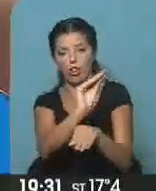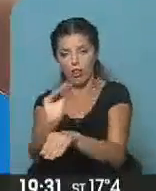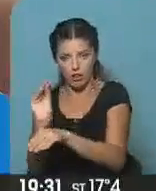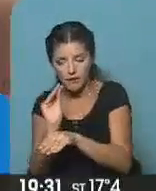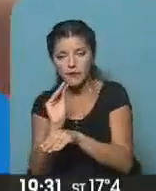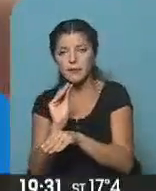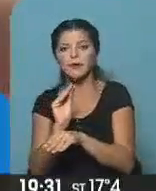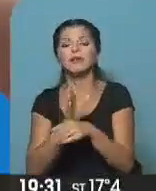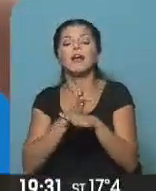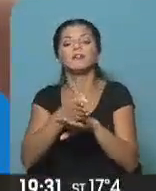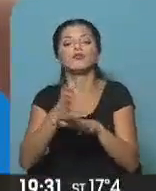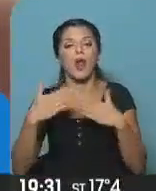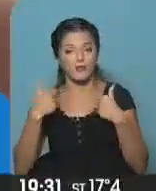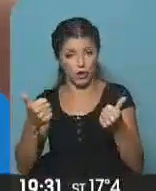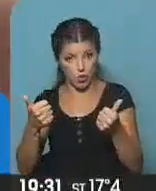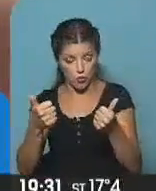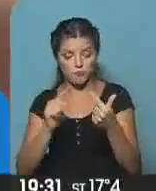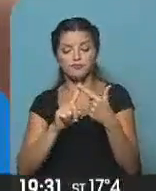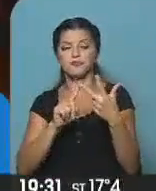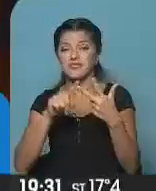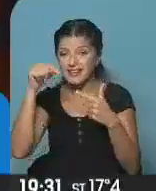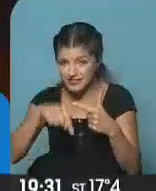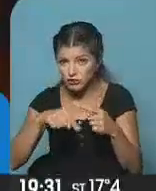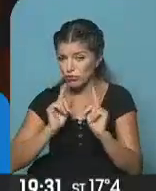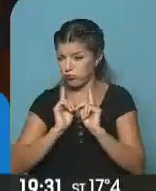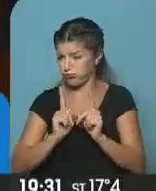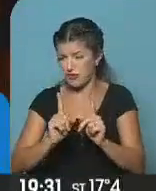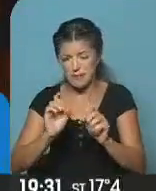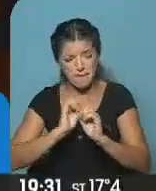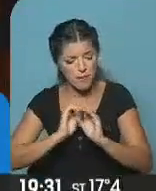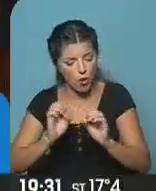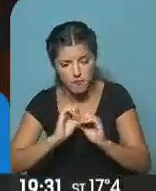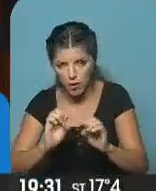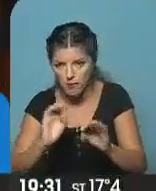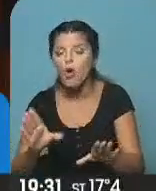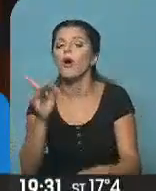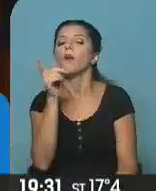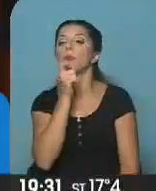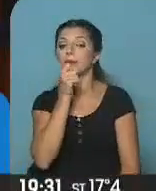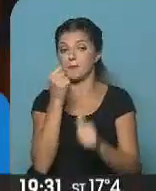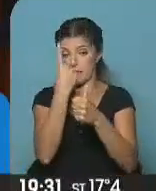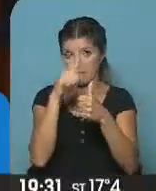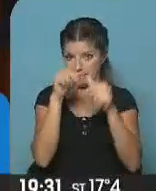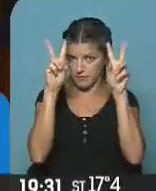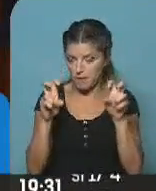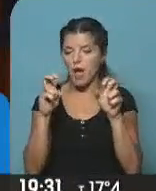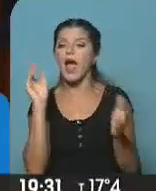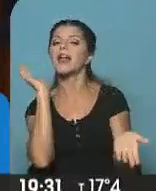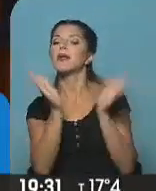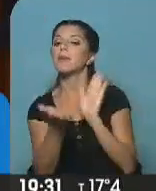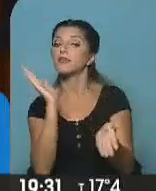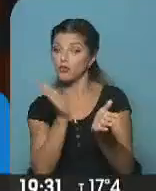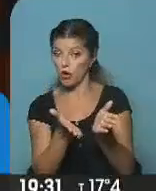y esto sigue y está desde ahora te voy a dar un ejemplo con el tema de la represión nosotros acabamos de documentar